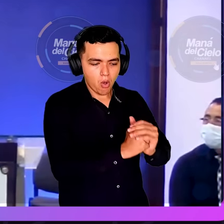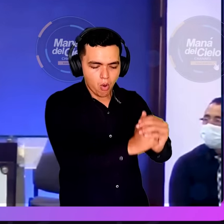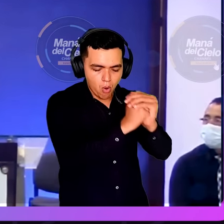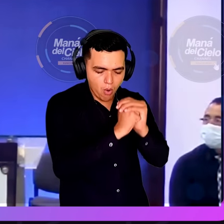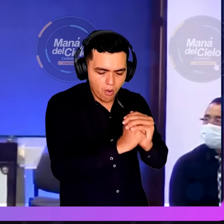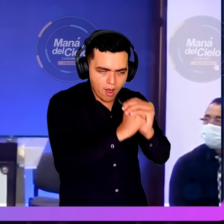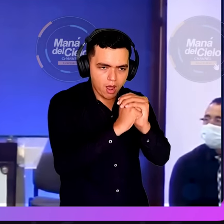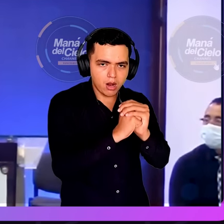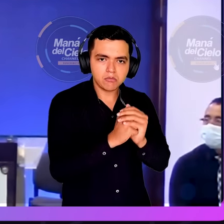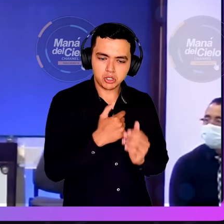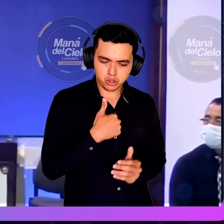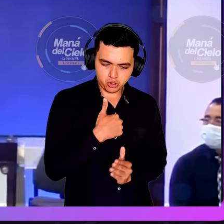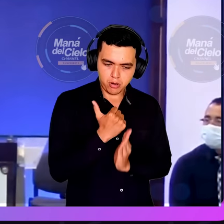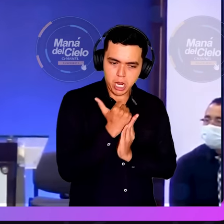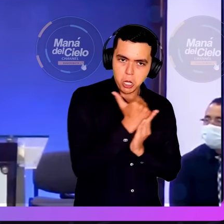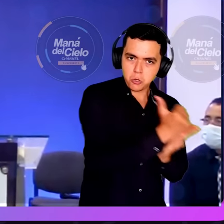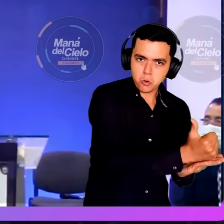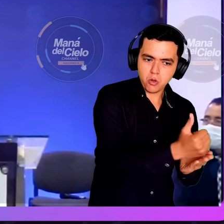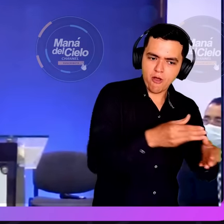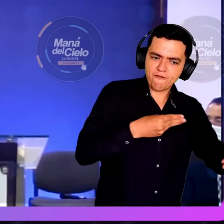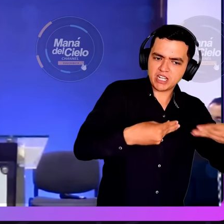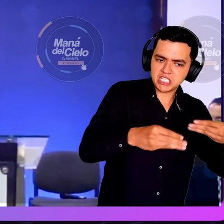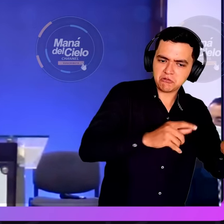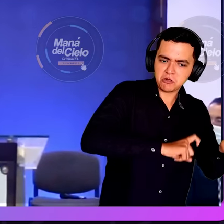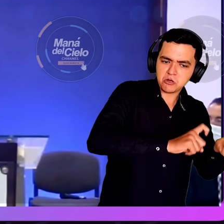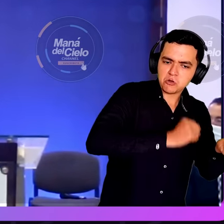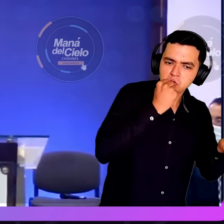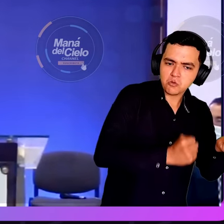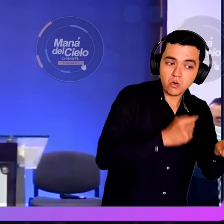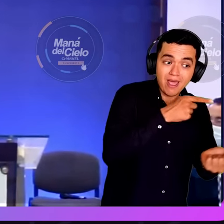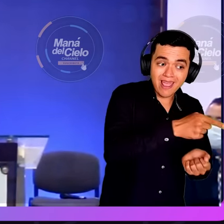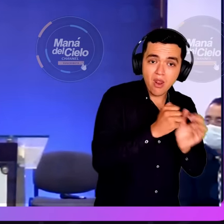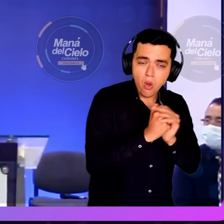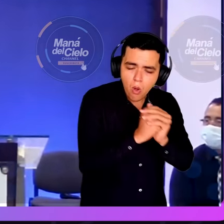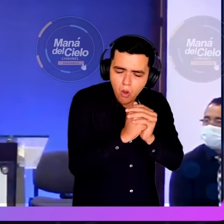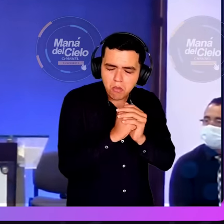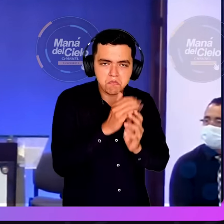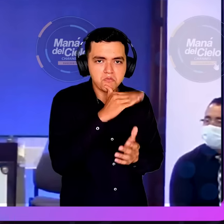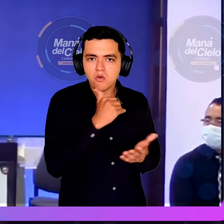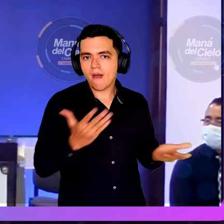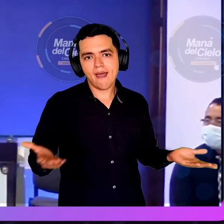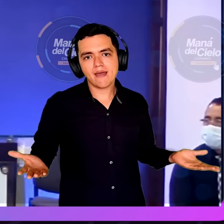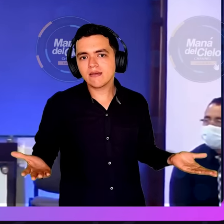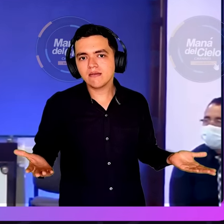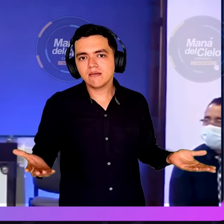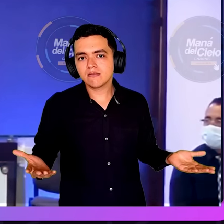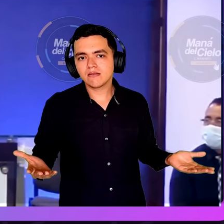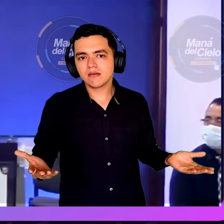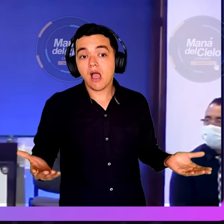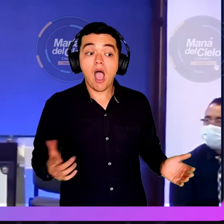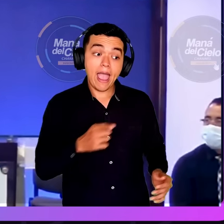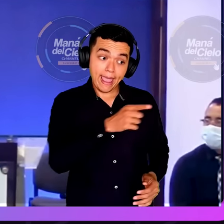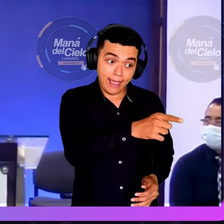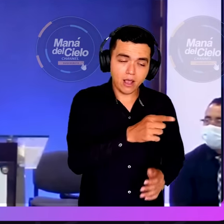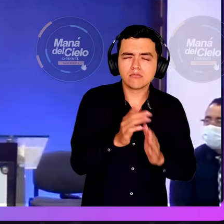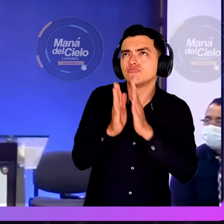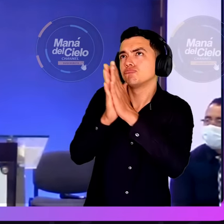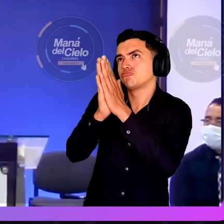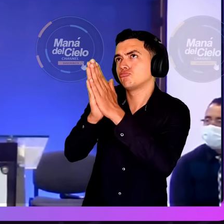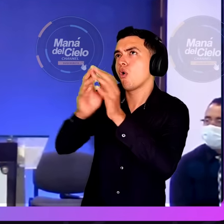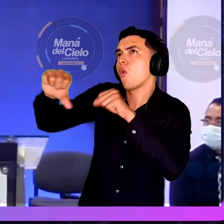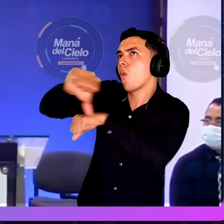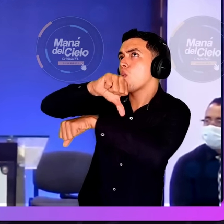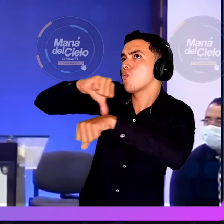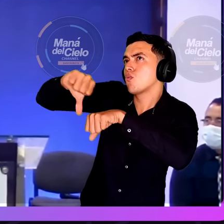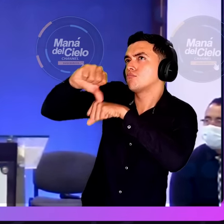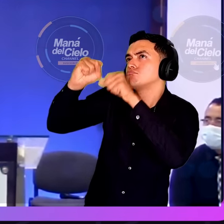para predicar, y yo respeto lo que me piden, le daba la unción. Me pedía sabiduría, estudiaba mi palabra, y yo le daba la sabiduría porque también estudiaba la